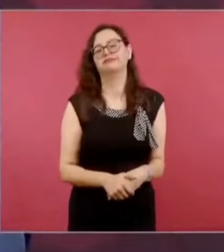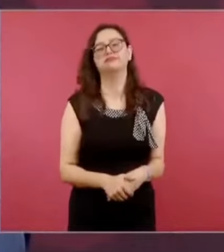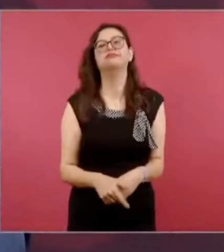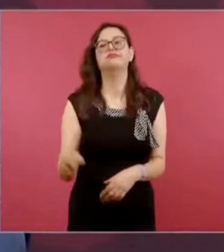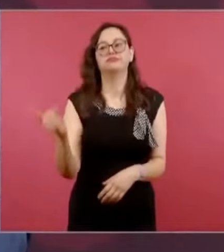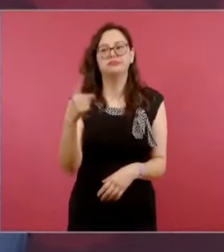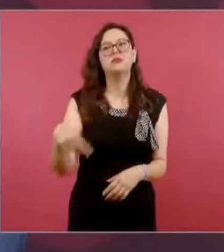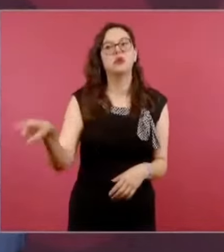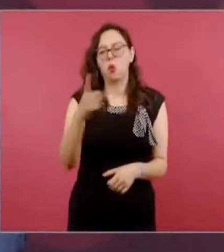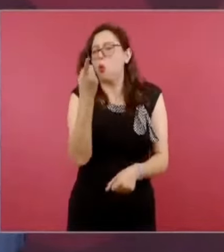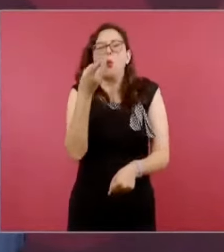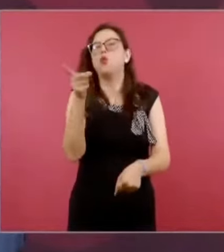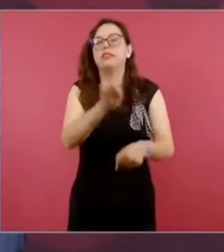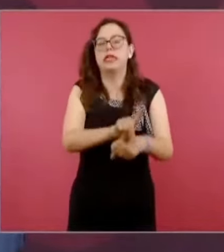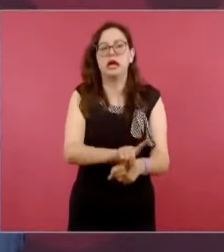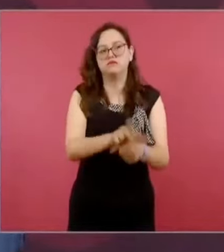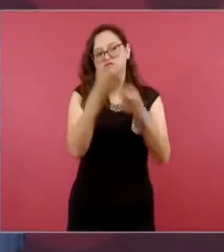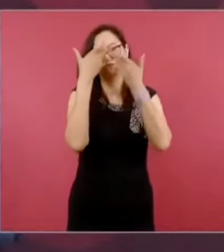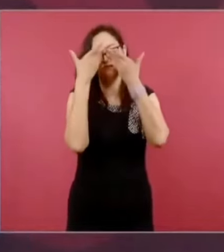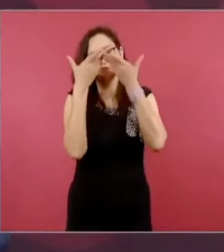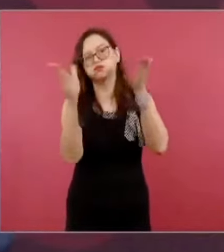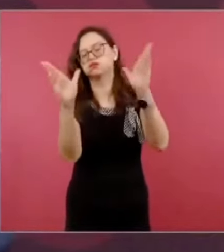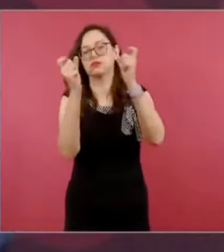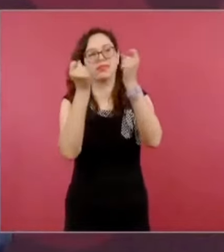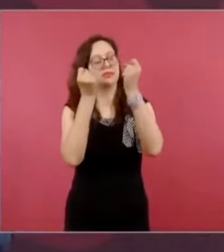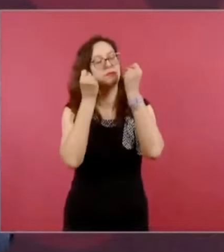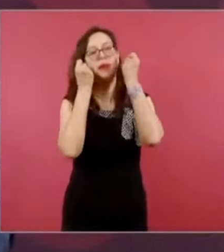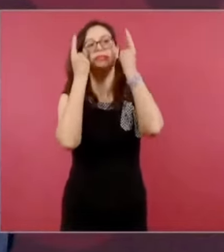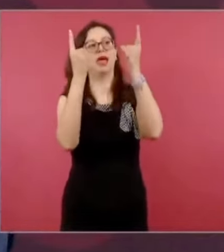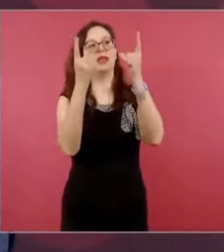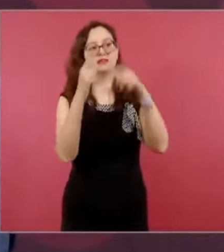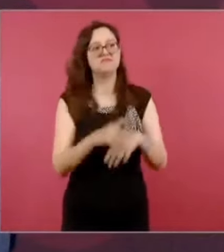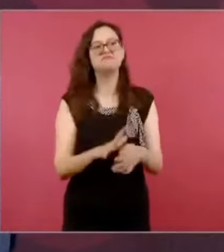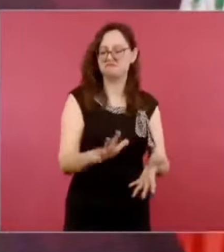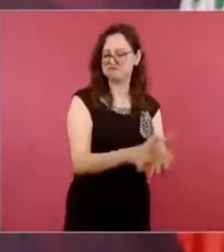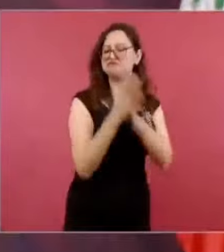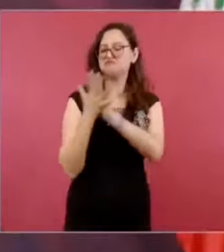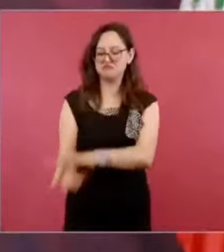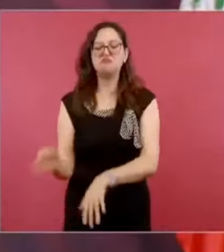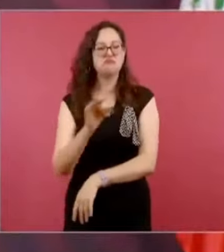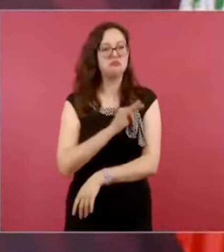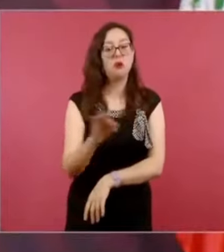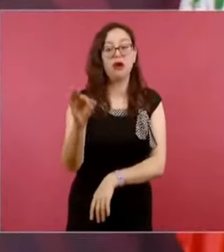iniciar la transformación. Y eso lo logramos.